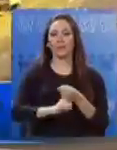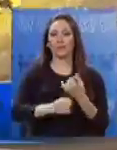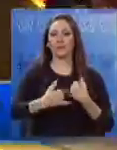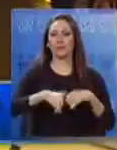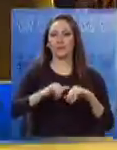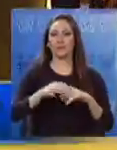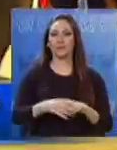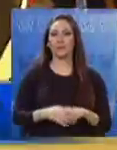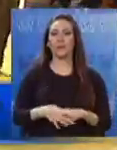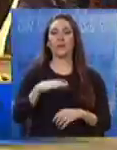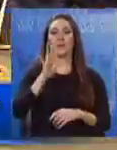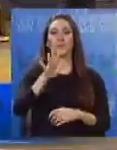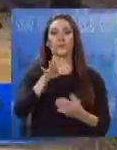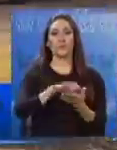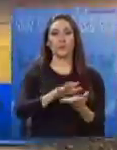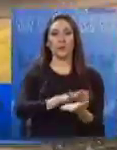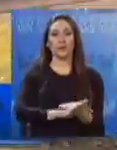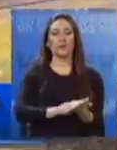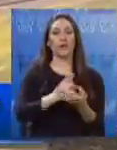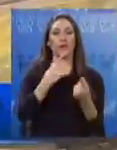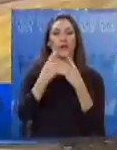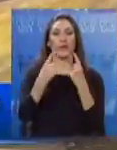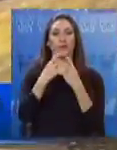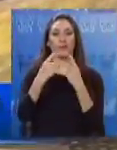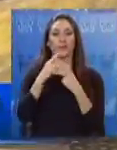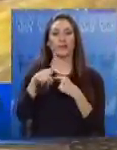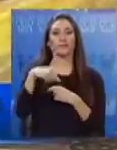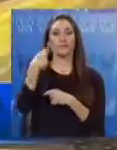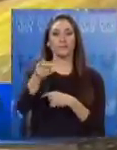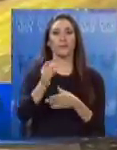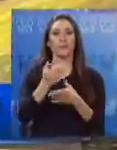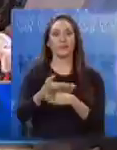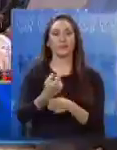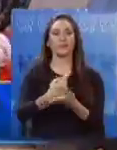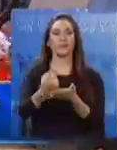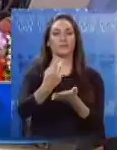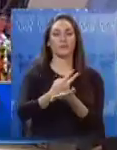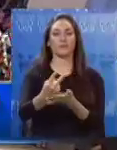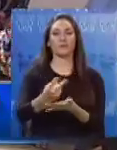El anteproyecto pasaría a debate en la Asamblea en las próximas semanas.